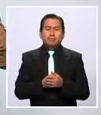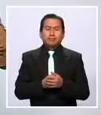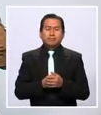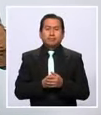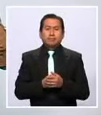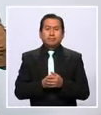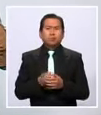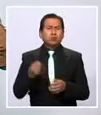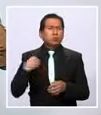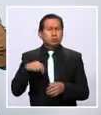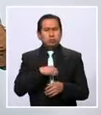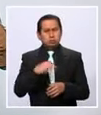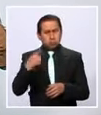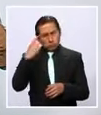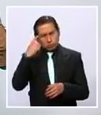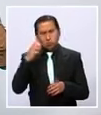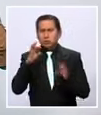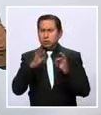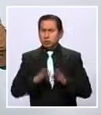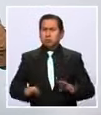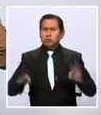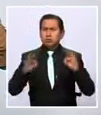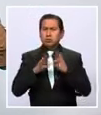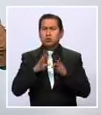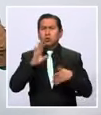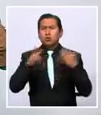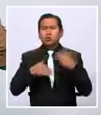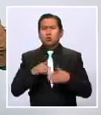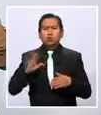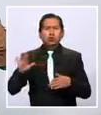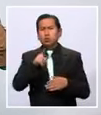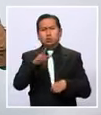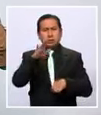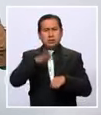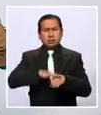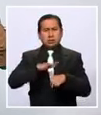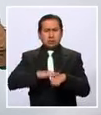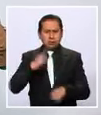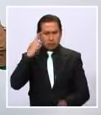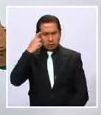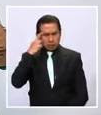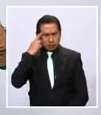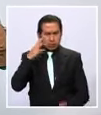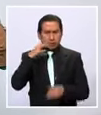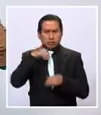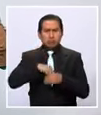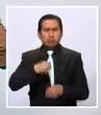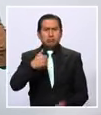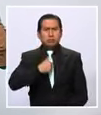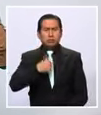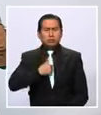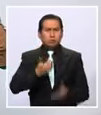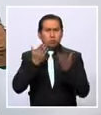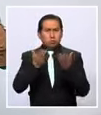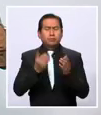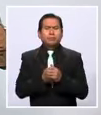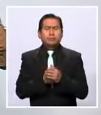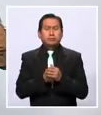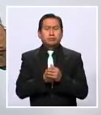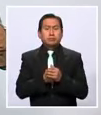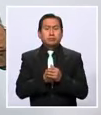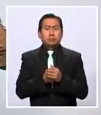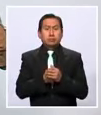consideramos importante que todos hagamos una reflexión interna y cuando